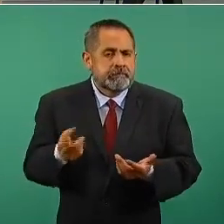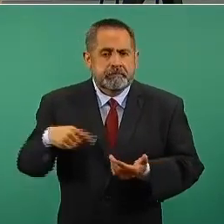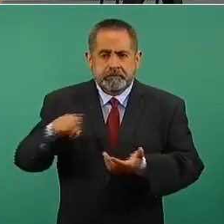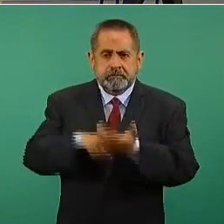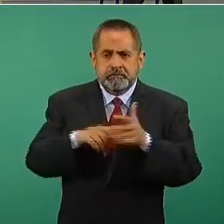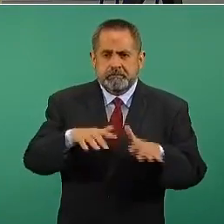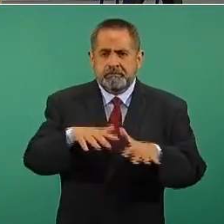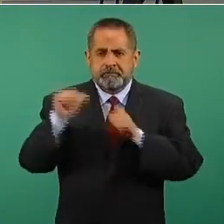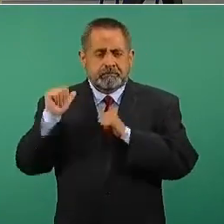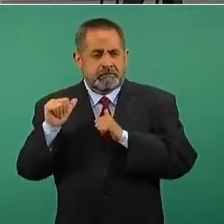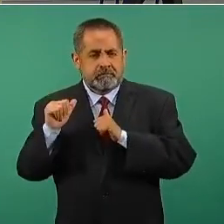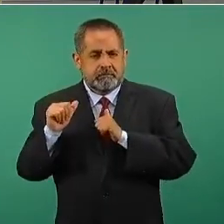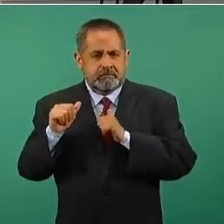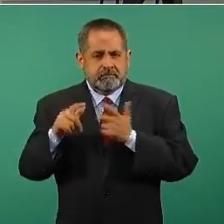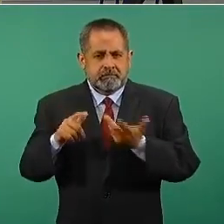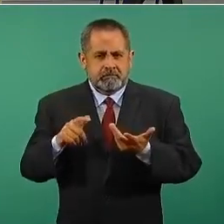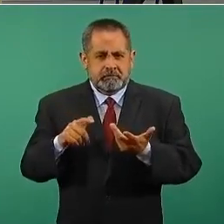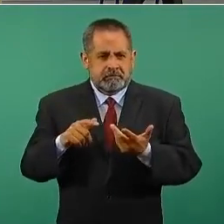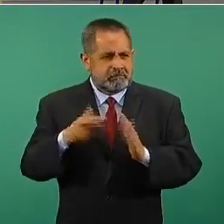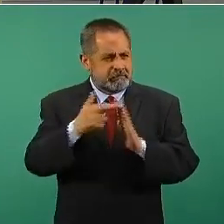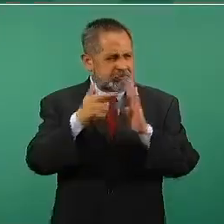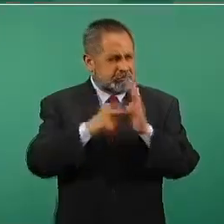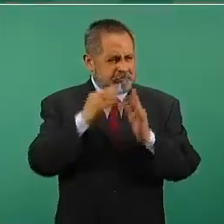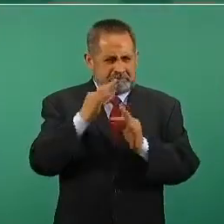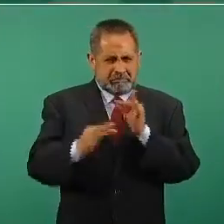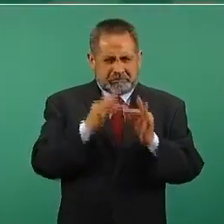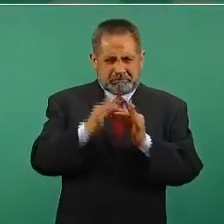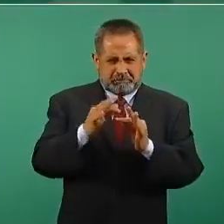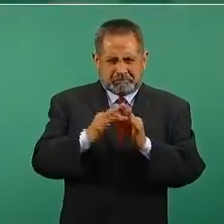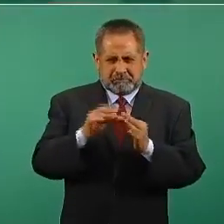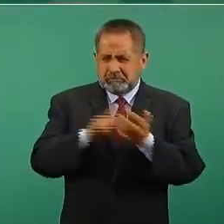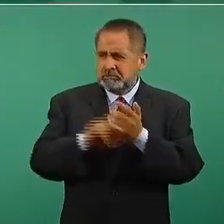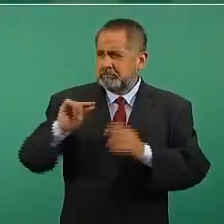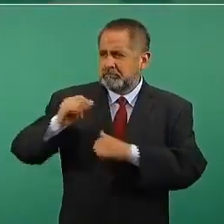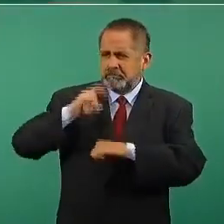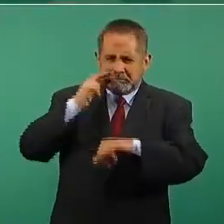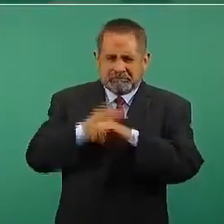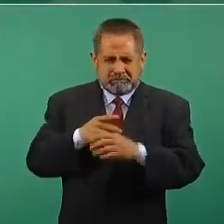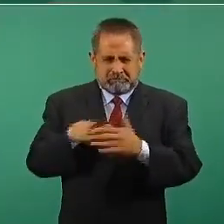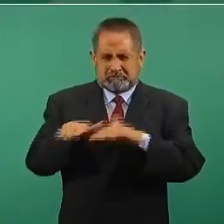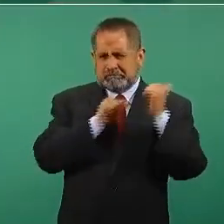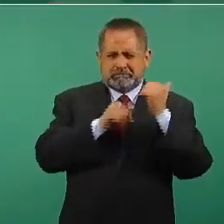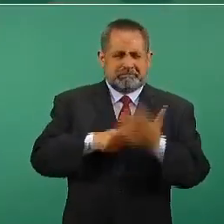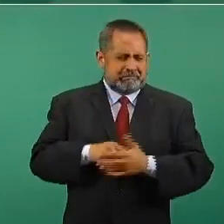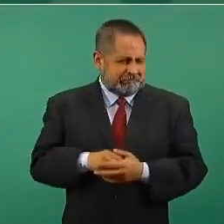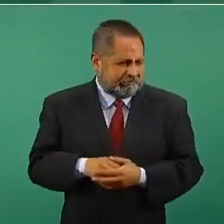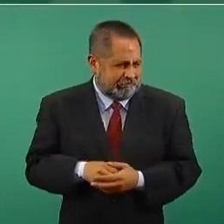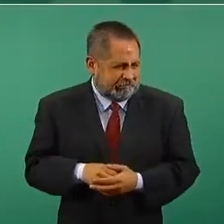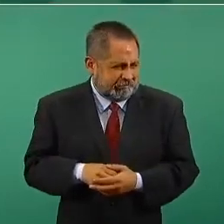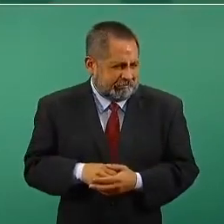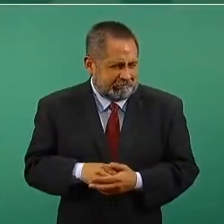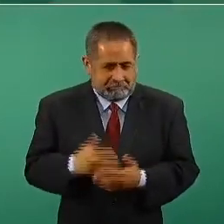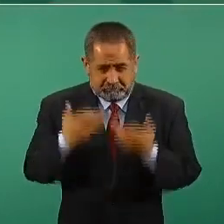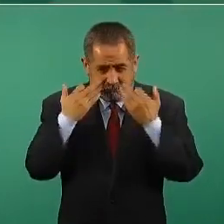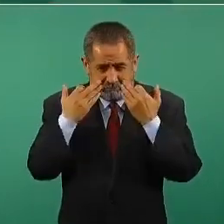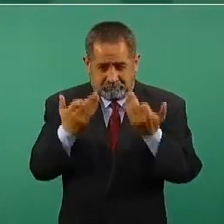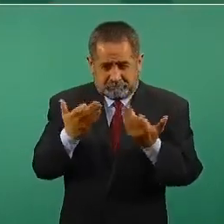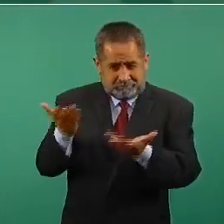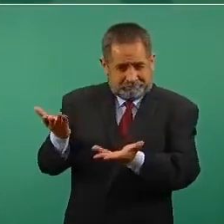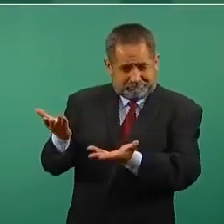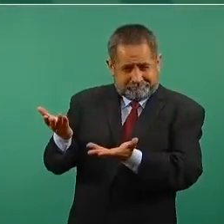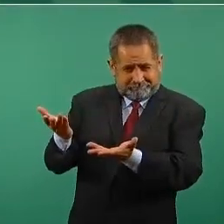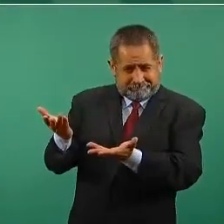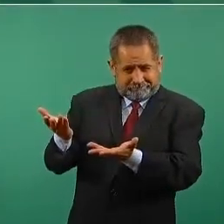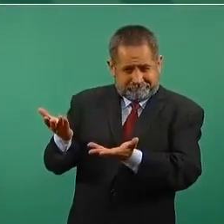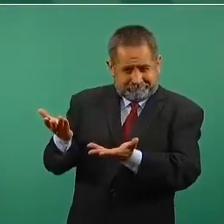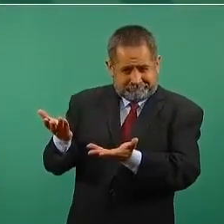porque no se están cumpliendo los protocolos de parte de la autoridad y no estaban viendo